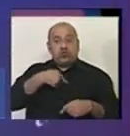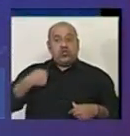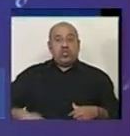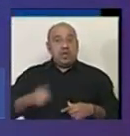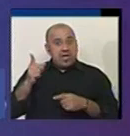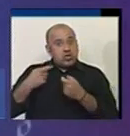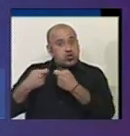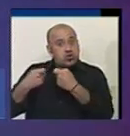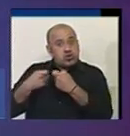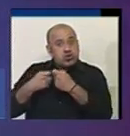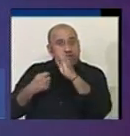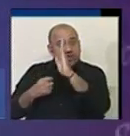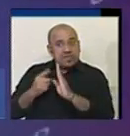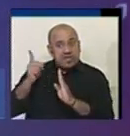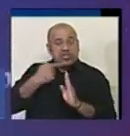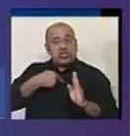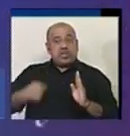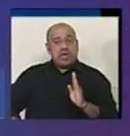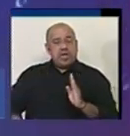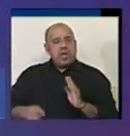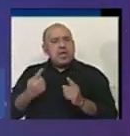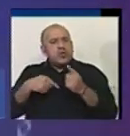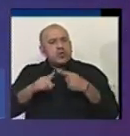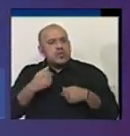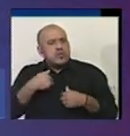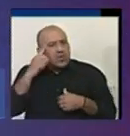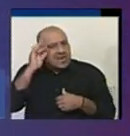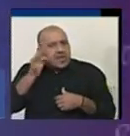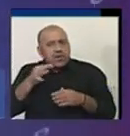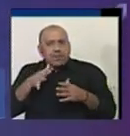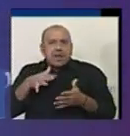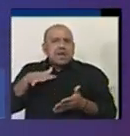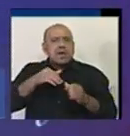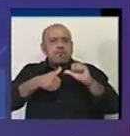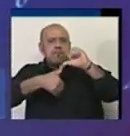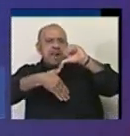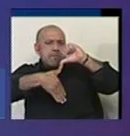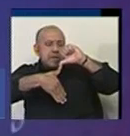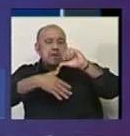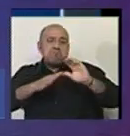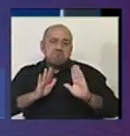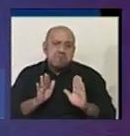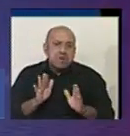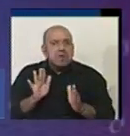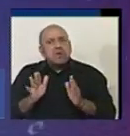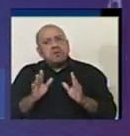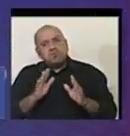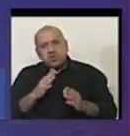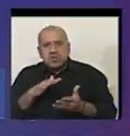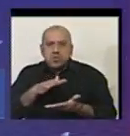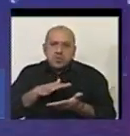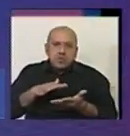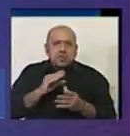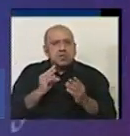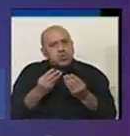en este momento también de Uruguay. De modo que yo creo que para la región fue un bálsamo